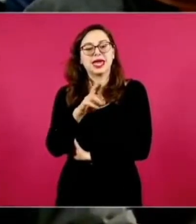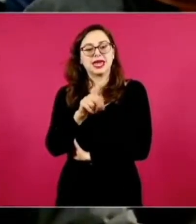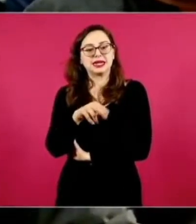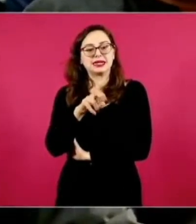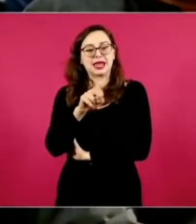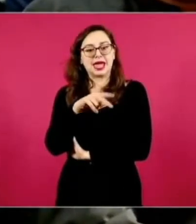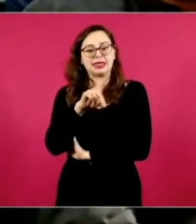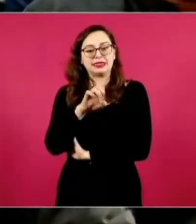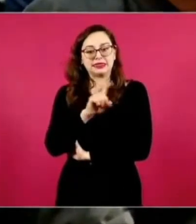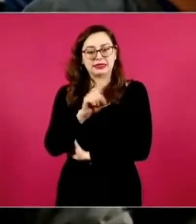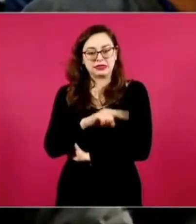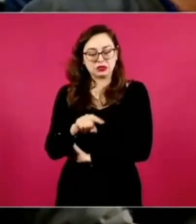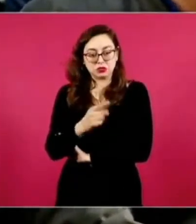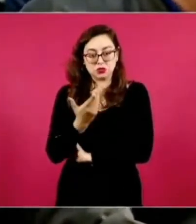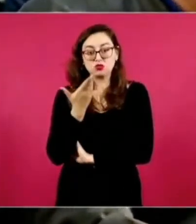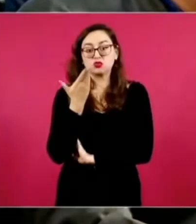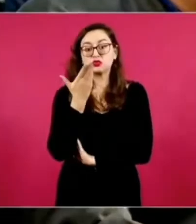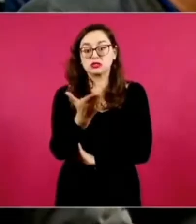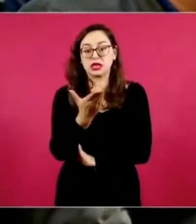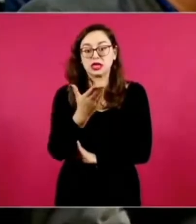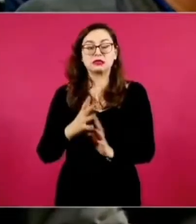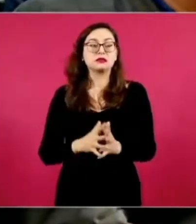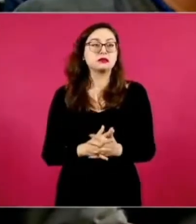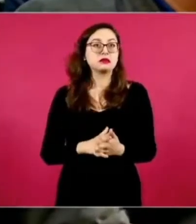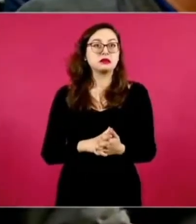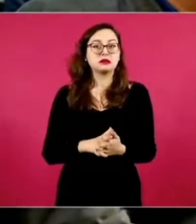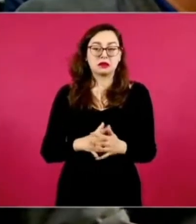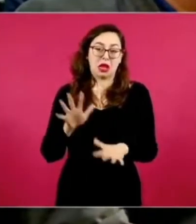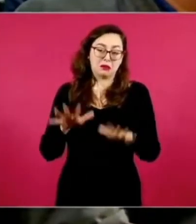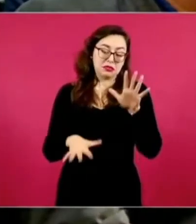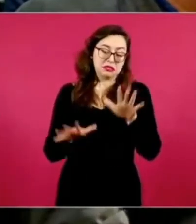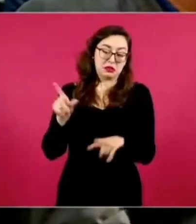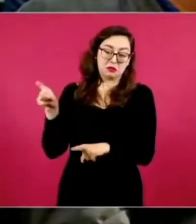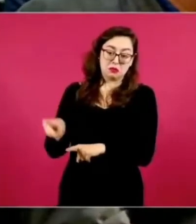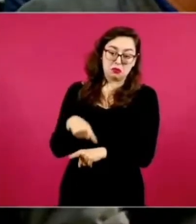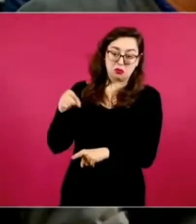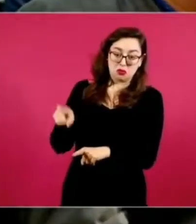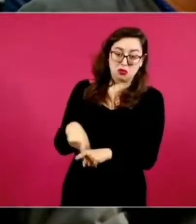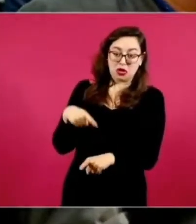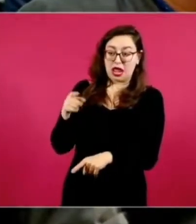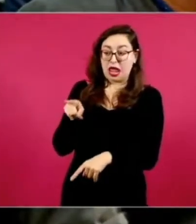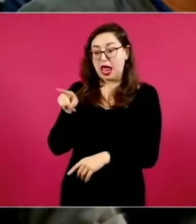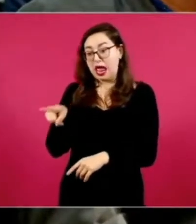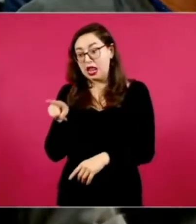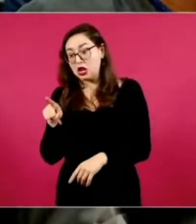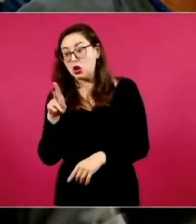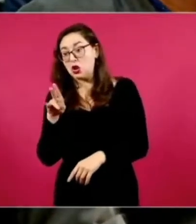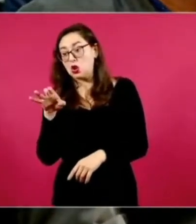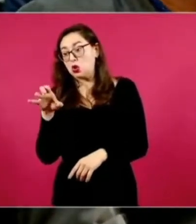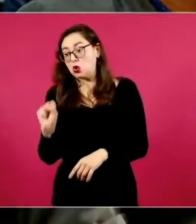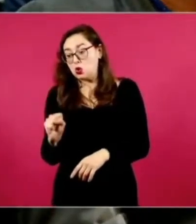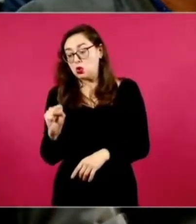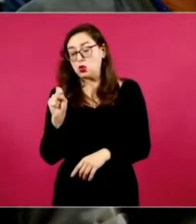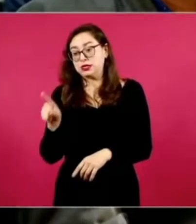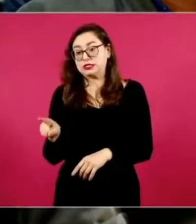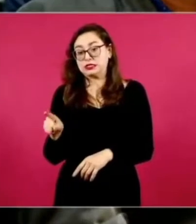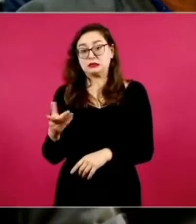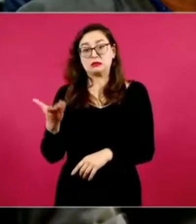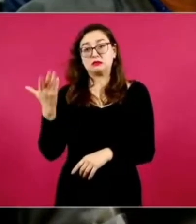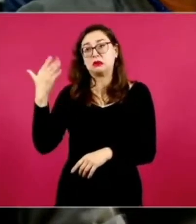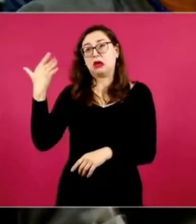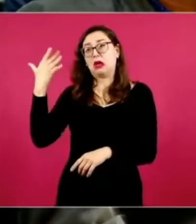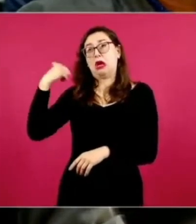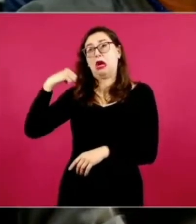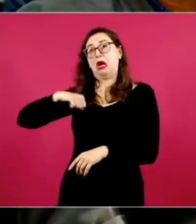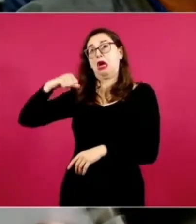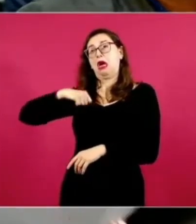hecho comentarios tal vez en tono de mofa, de que si Luis Hernández Navarro se quedó en el